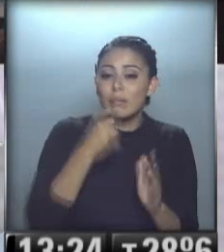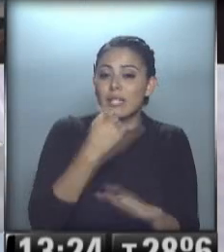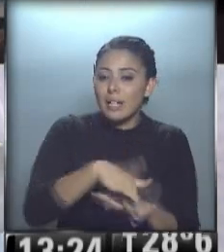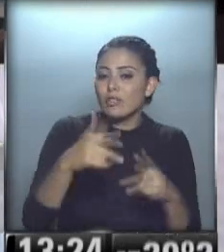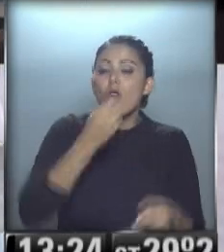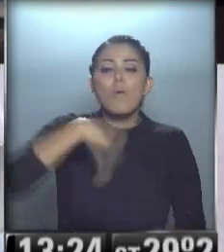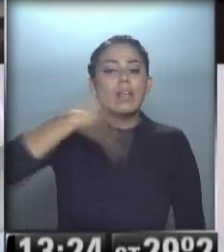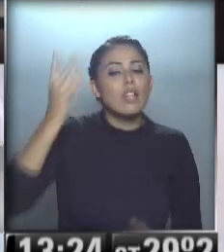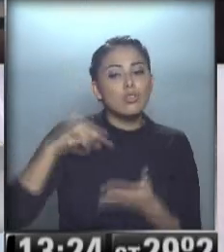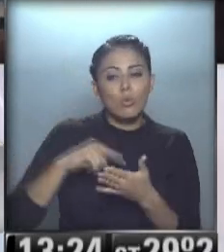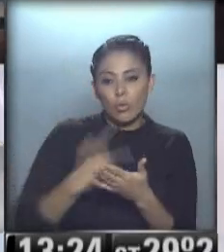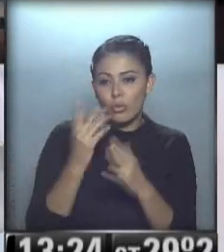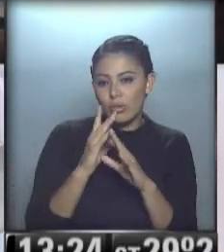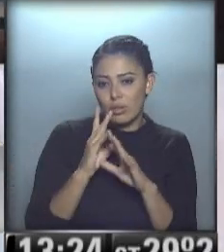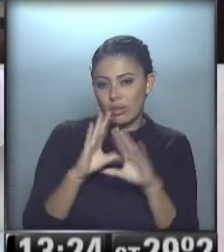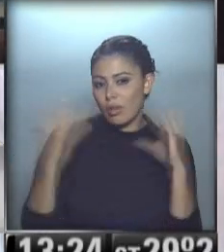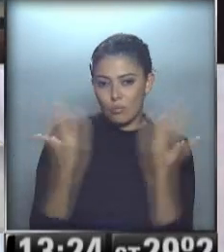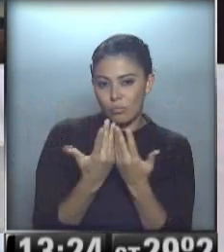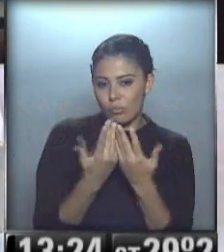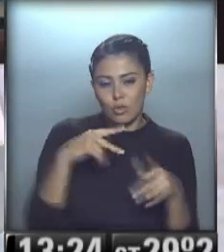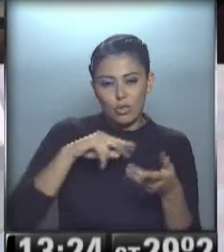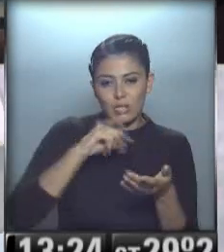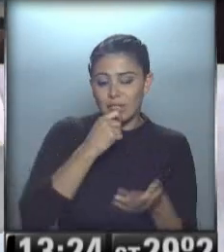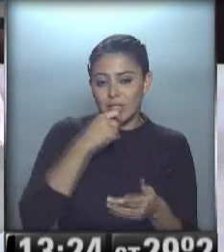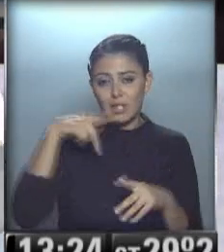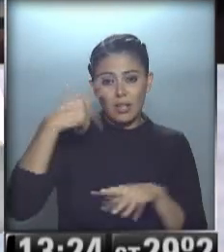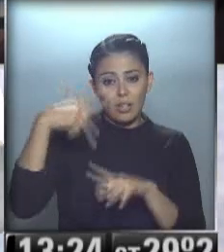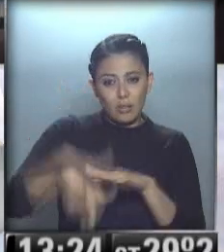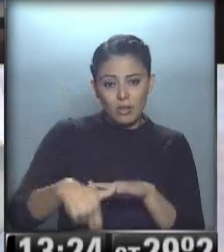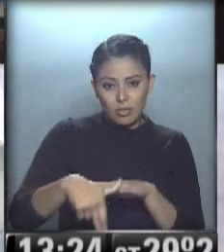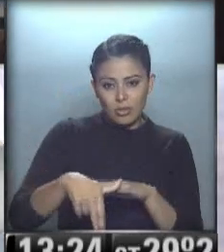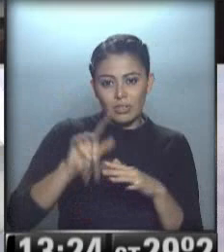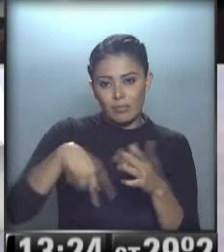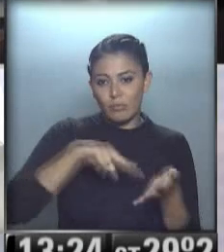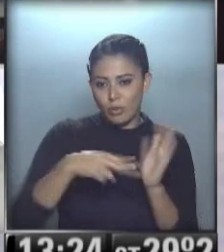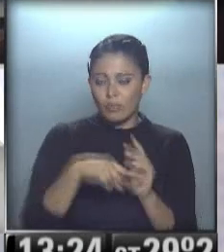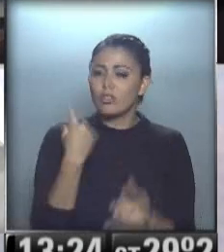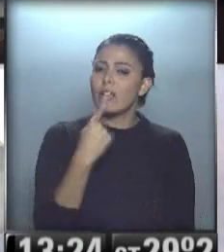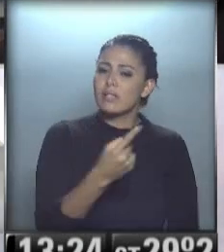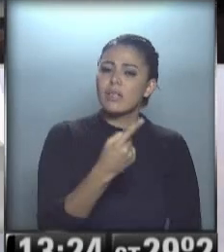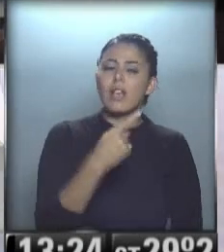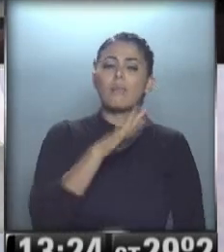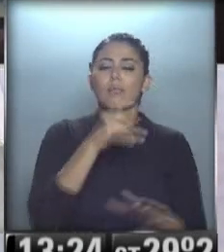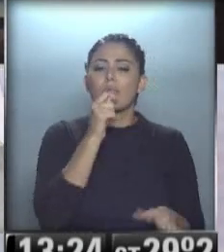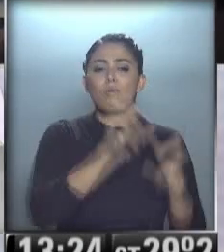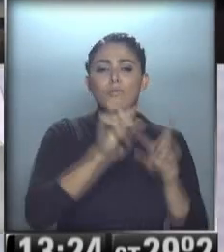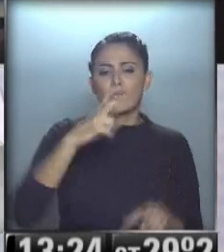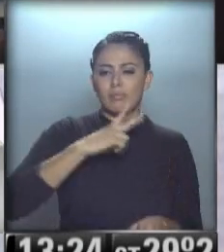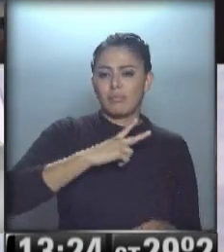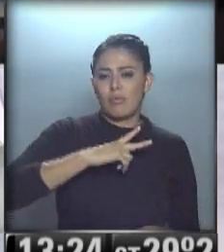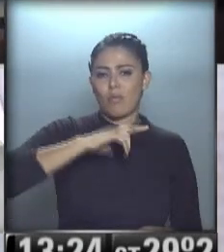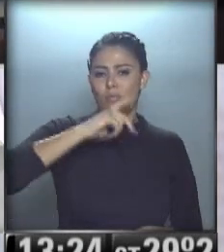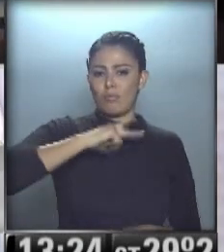coo en cualquier ciudad del mundo que detrás del este que nosotros siempre hablamos clases medias clases medias altas hay